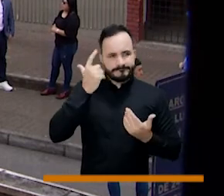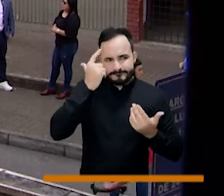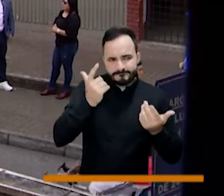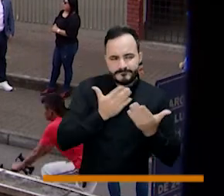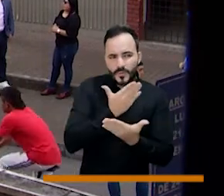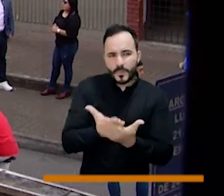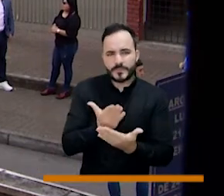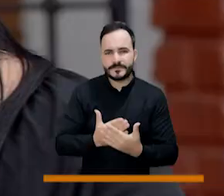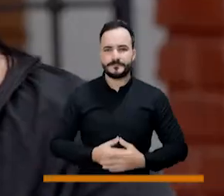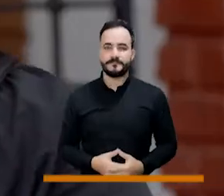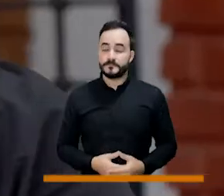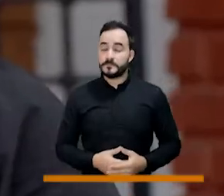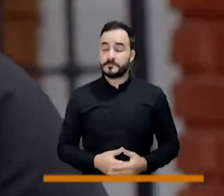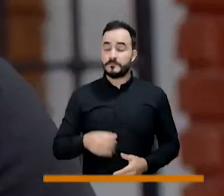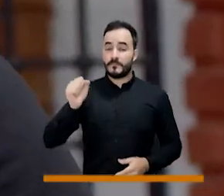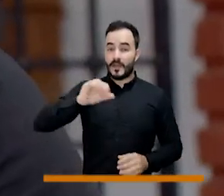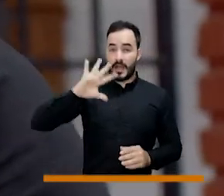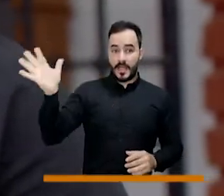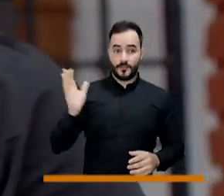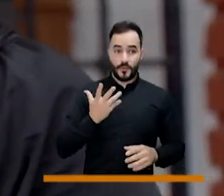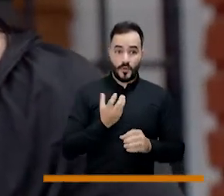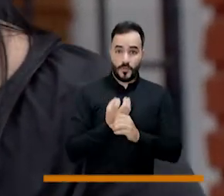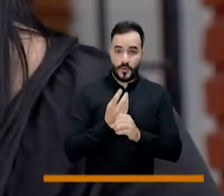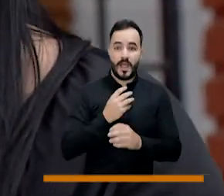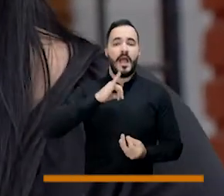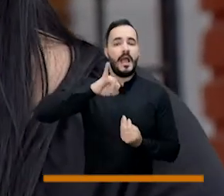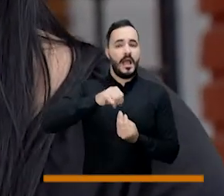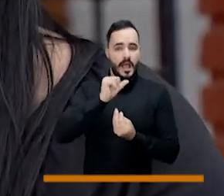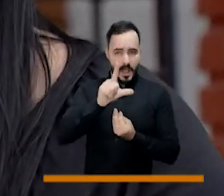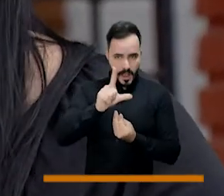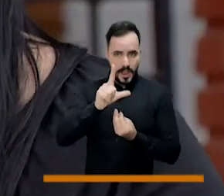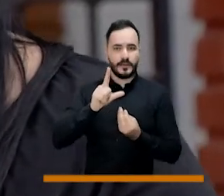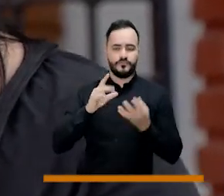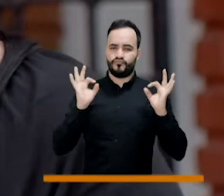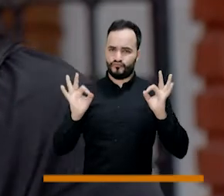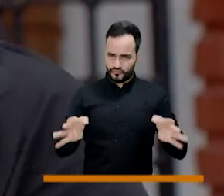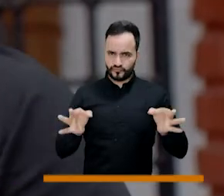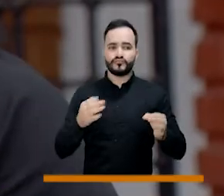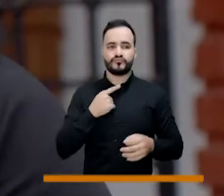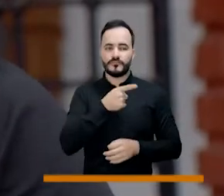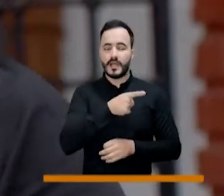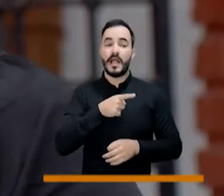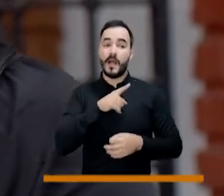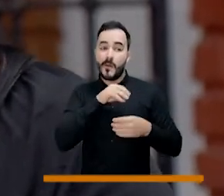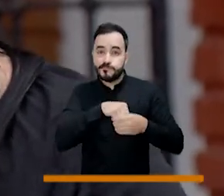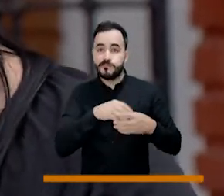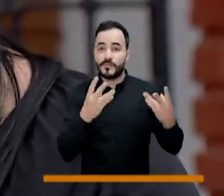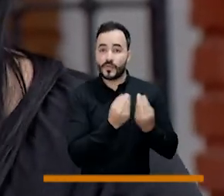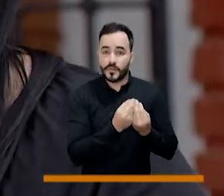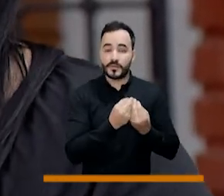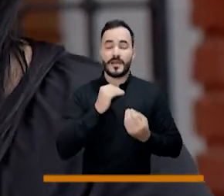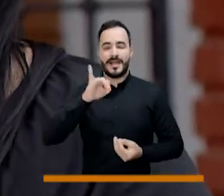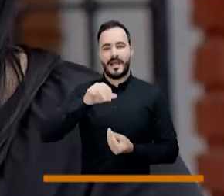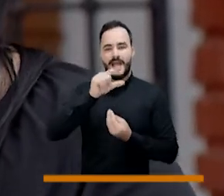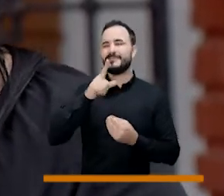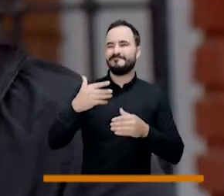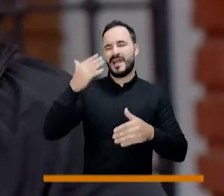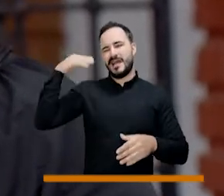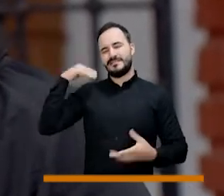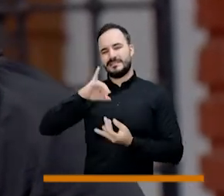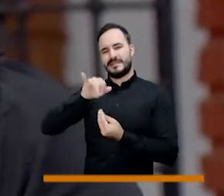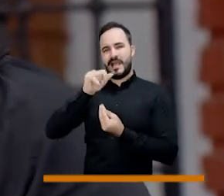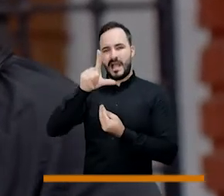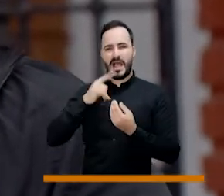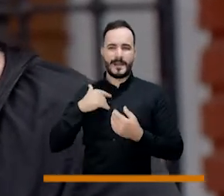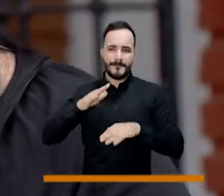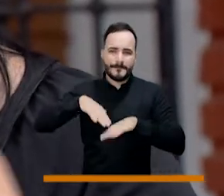comunidad? Sí, en la Junta, en la comuna tenemos JAL. De hecho, tenemos representación. Generalmente